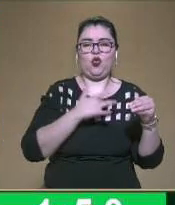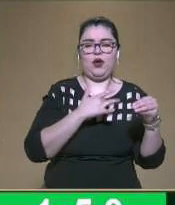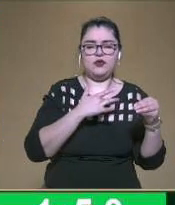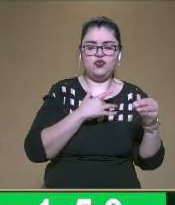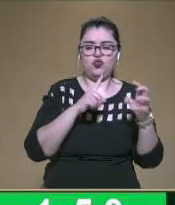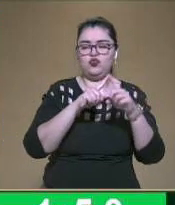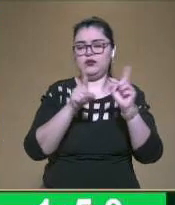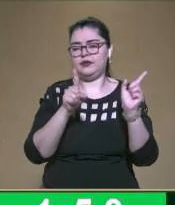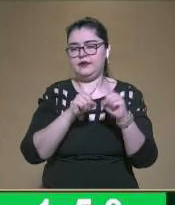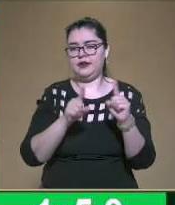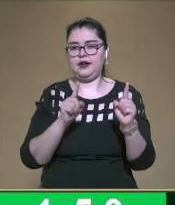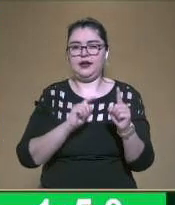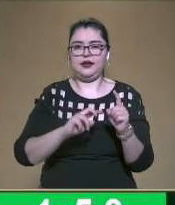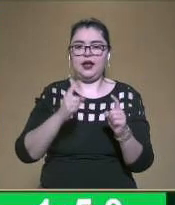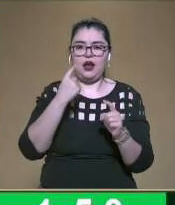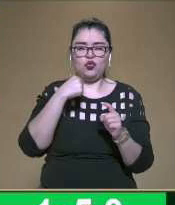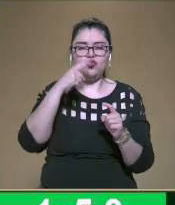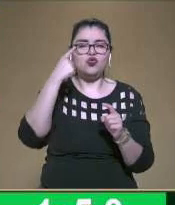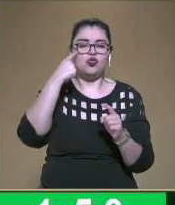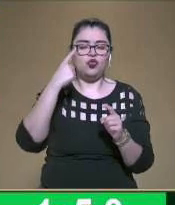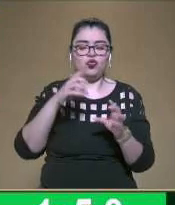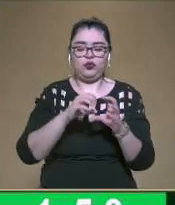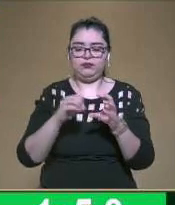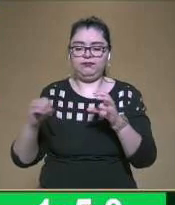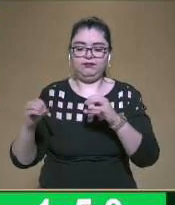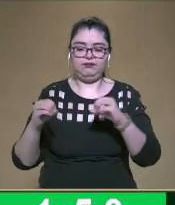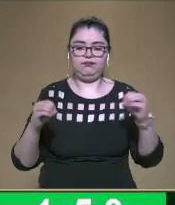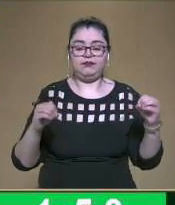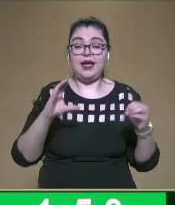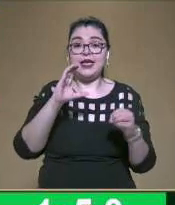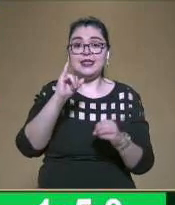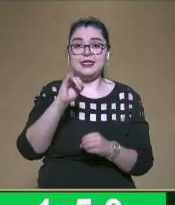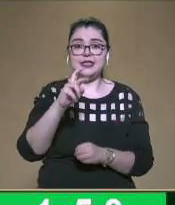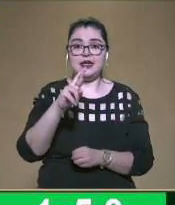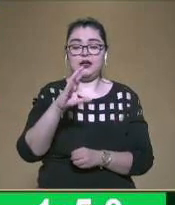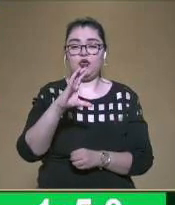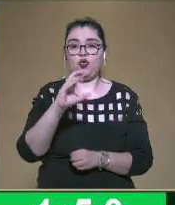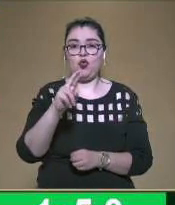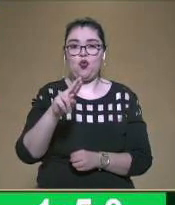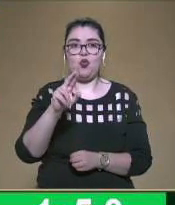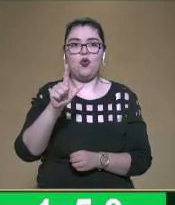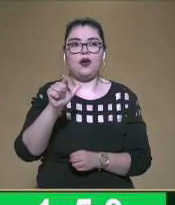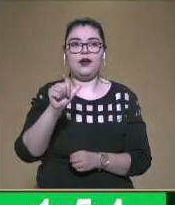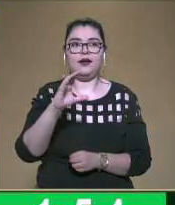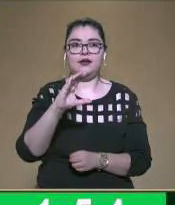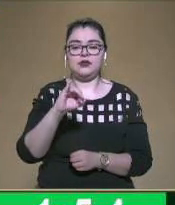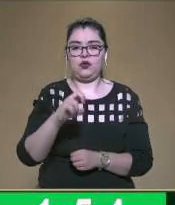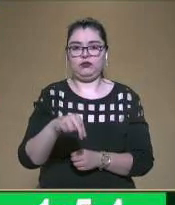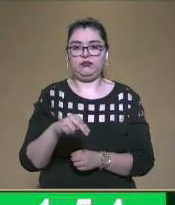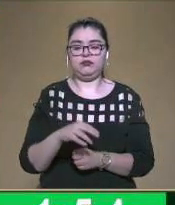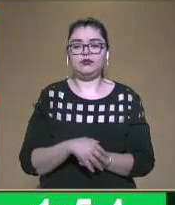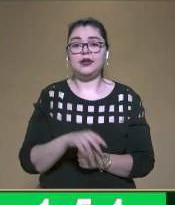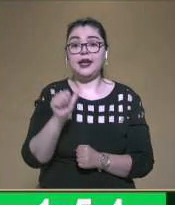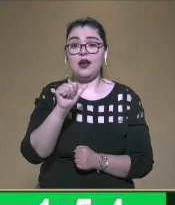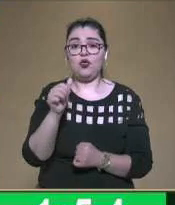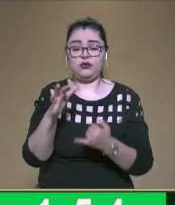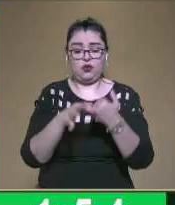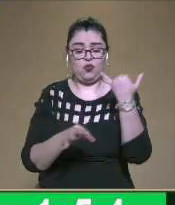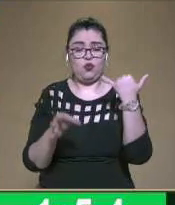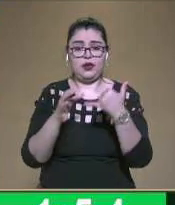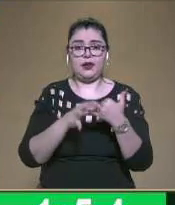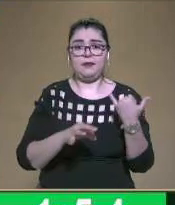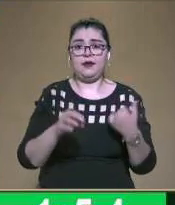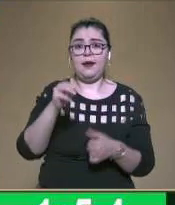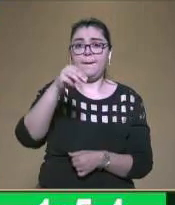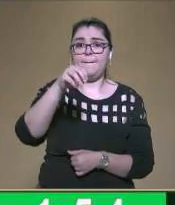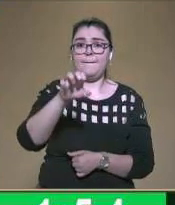es en las células se producen transformaciones químicas. Y por último, como usted lo mencionó en la clase anterior, viene